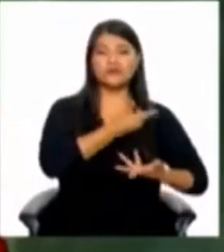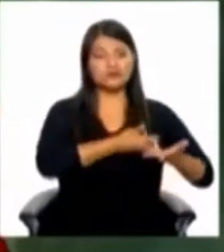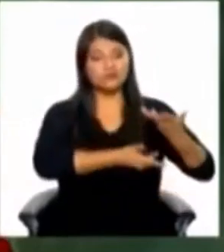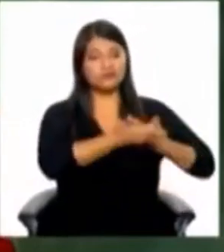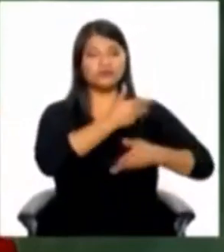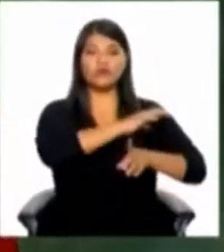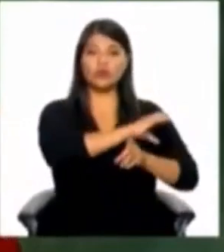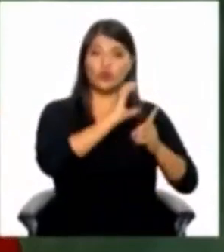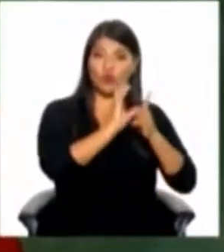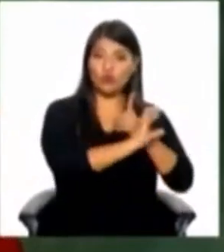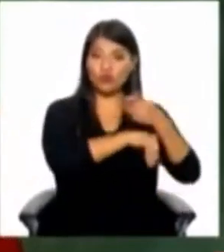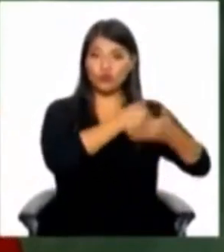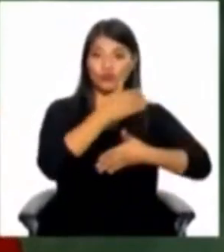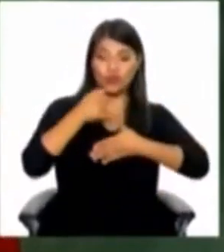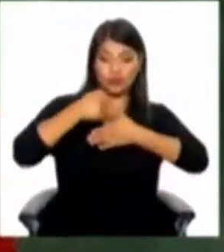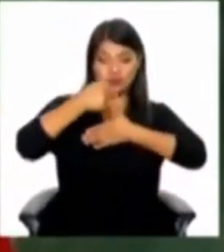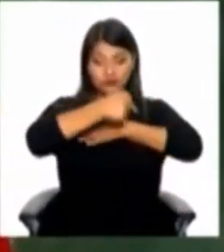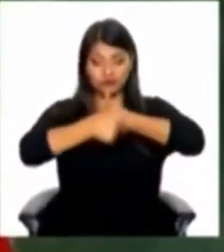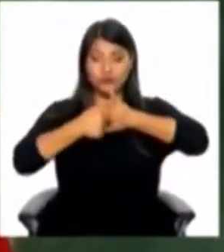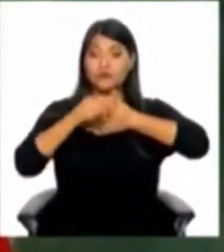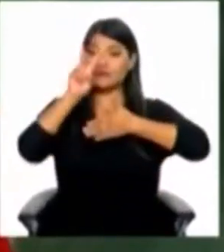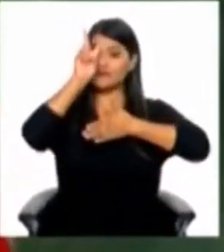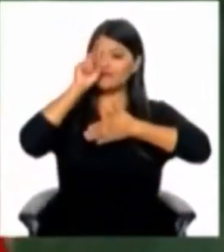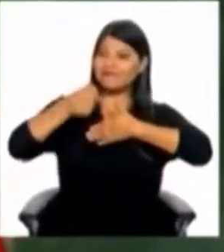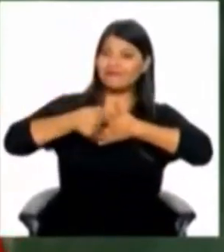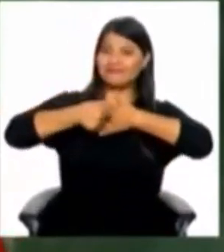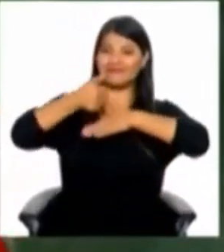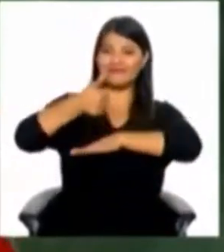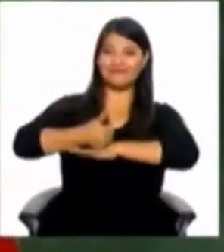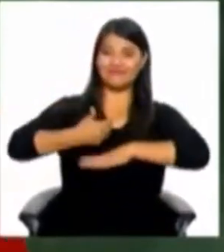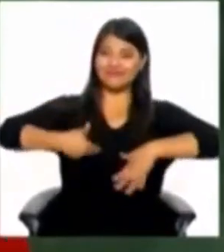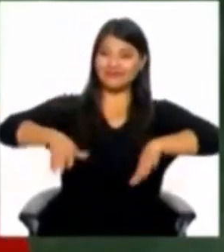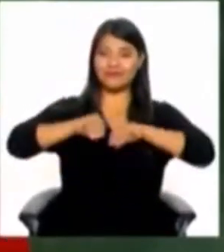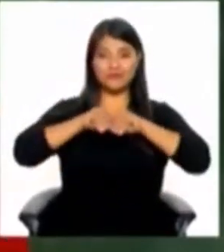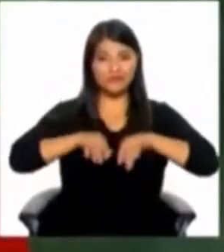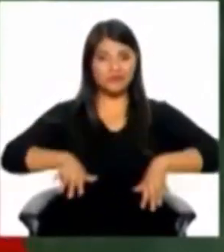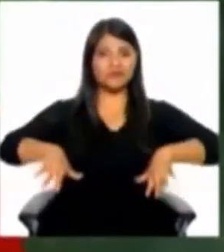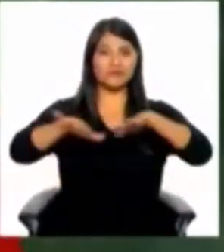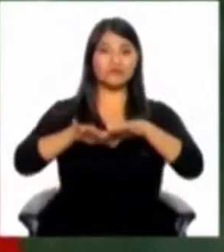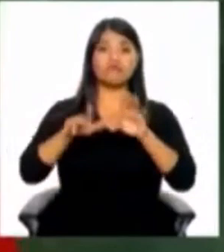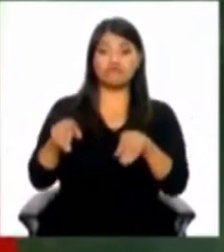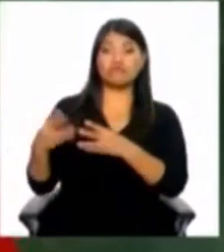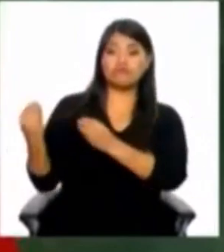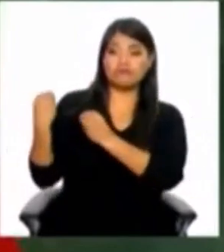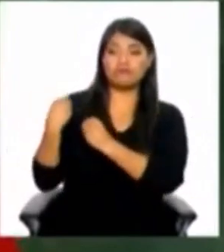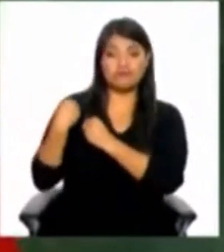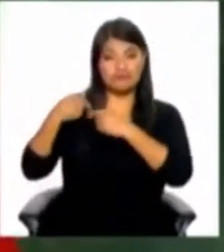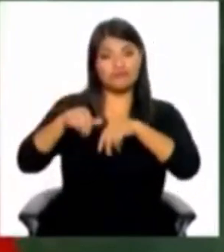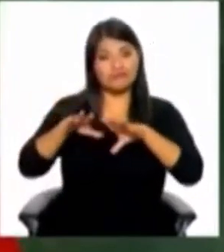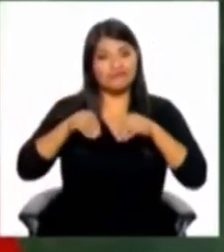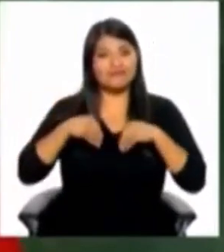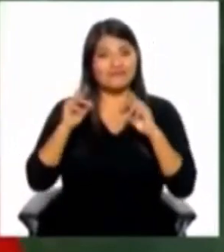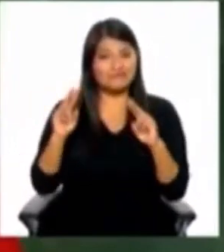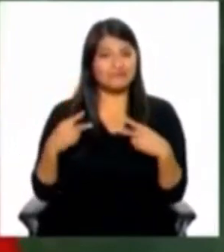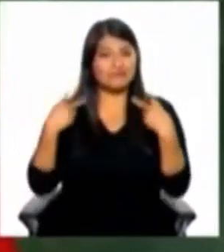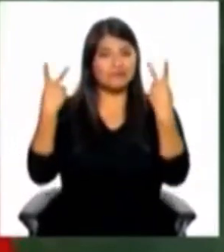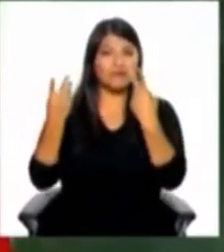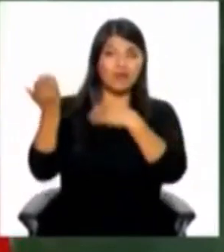en nuestra América y cuya conducción asumí con firmeza y valentía